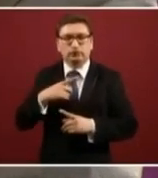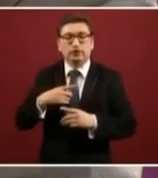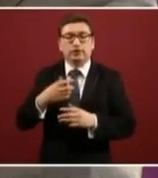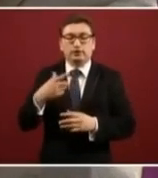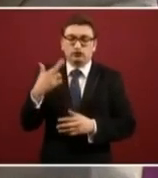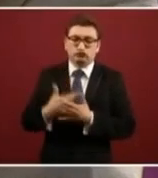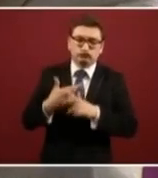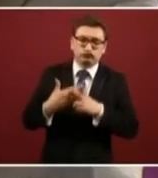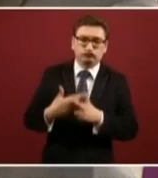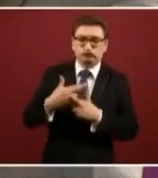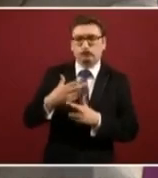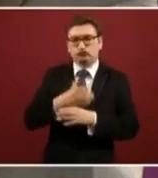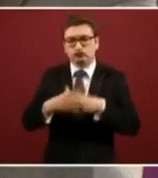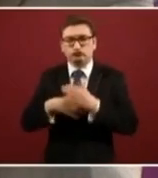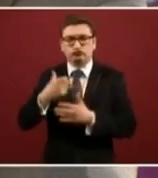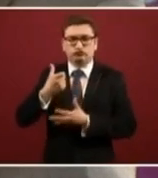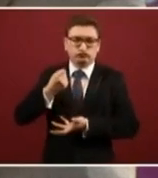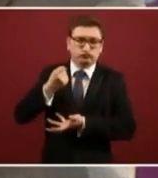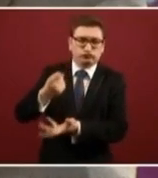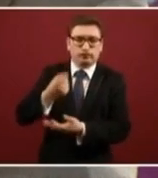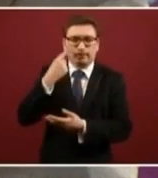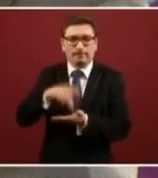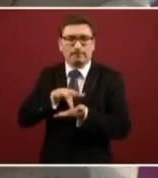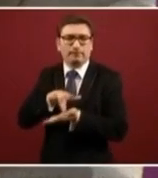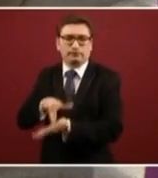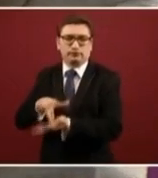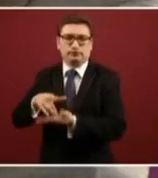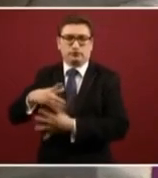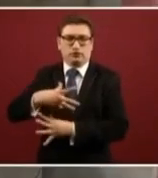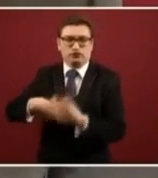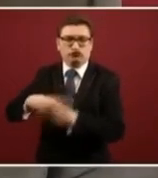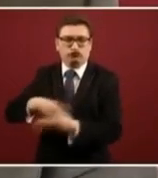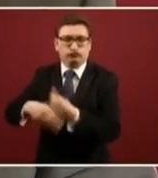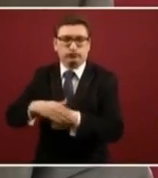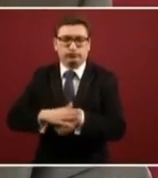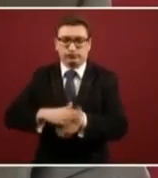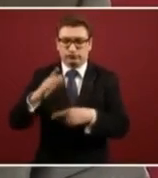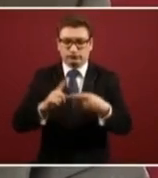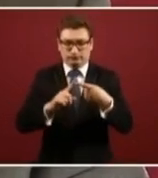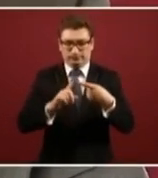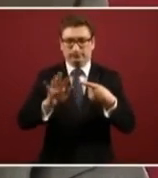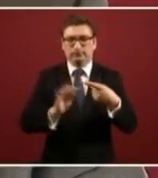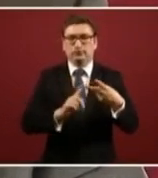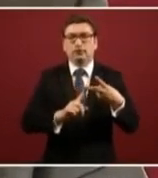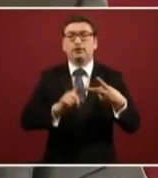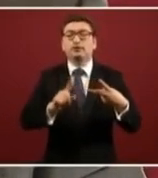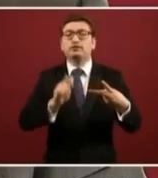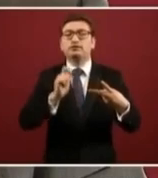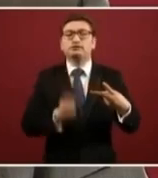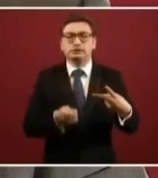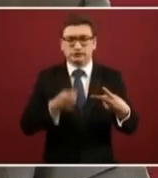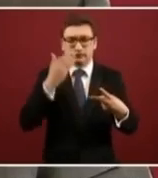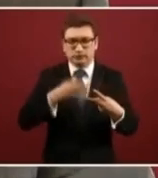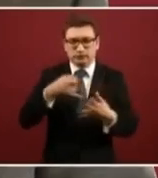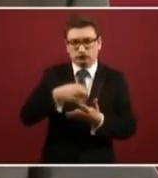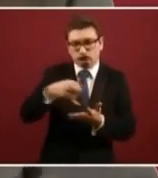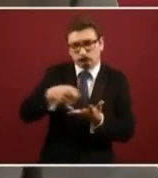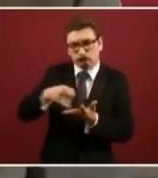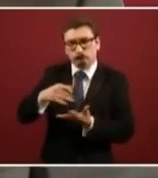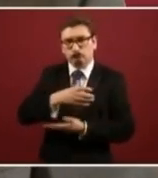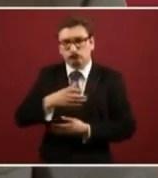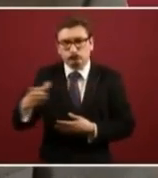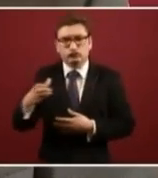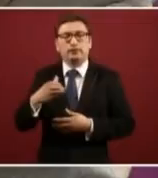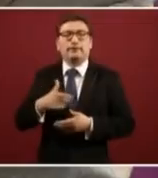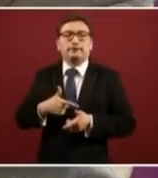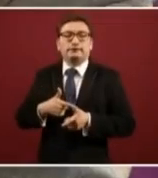que incrementar en una agricultura productiva es uno de los grandes pilares. El segundo es una agricultura más sustentable,